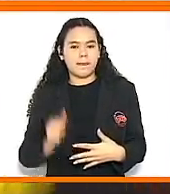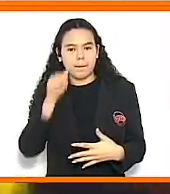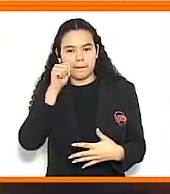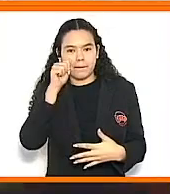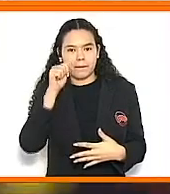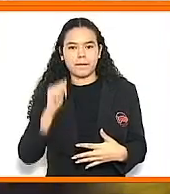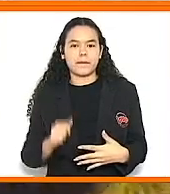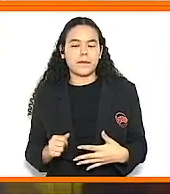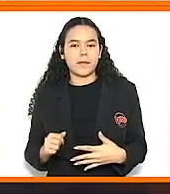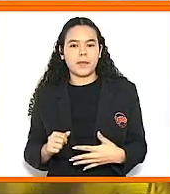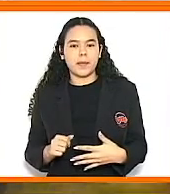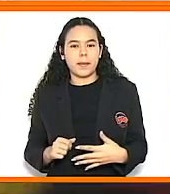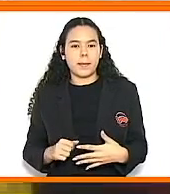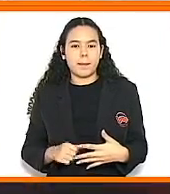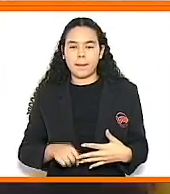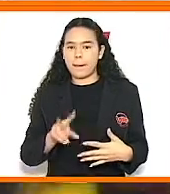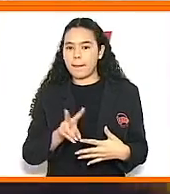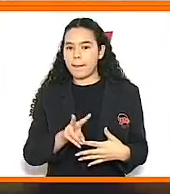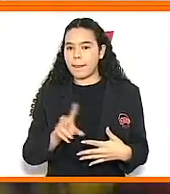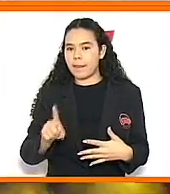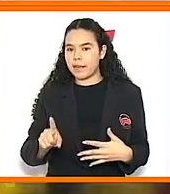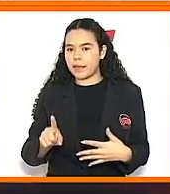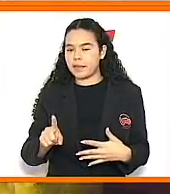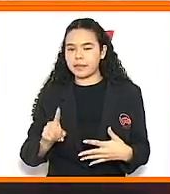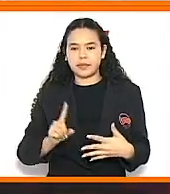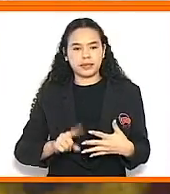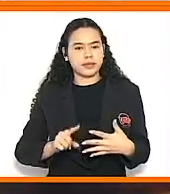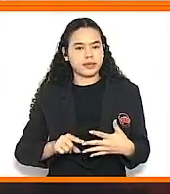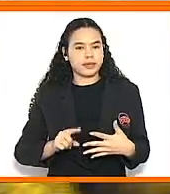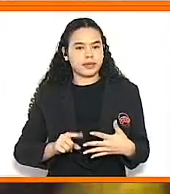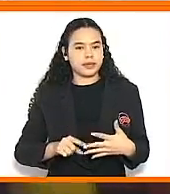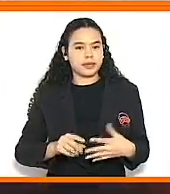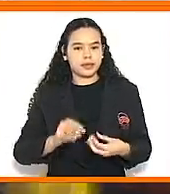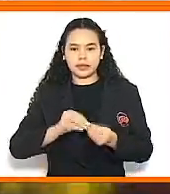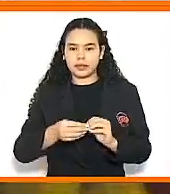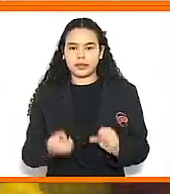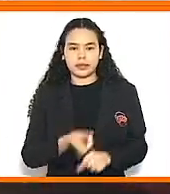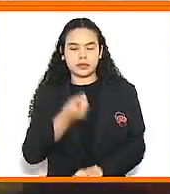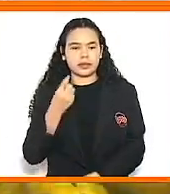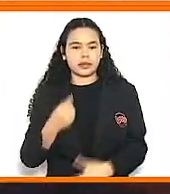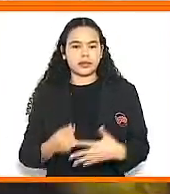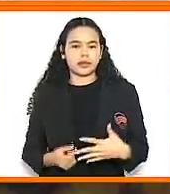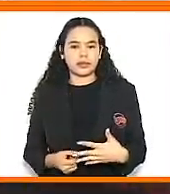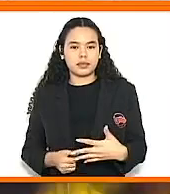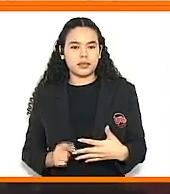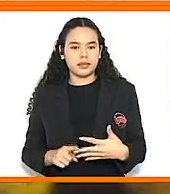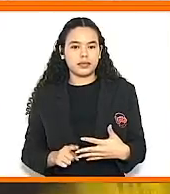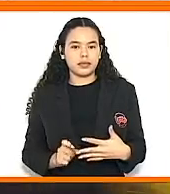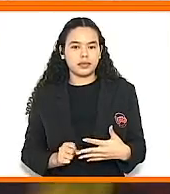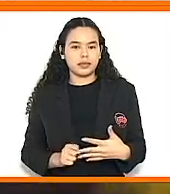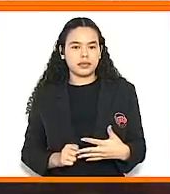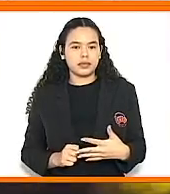Atentos, que este es 21. Tercer número ganador.